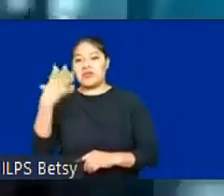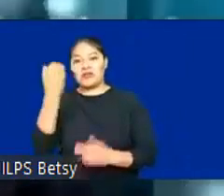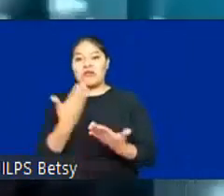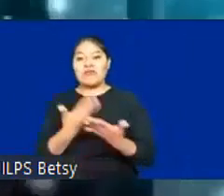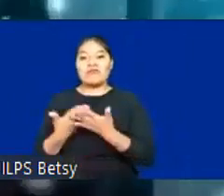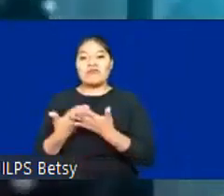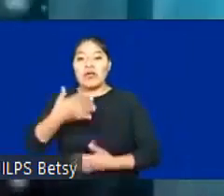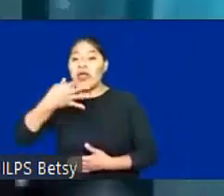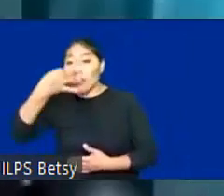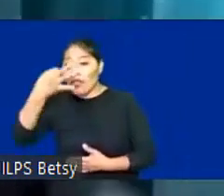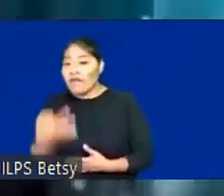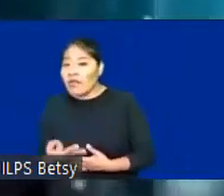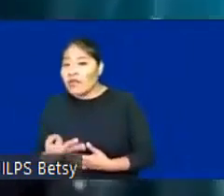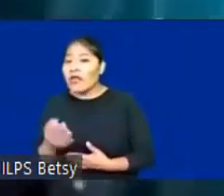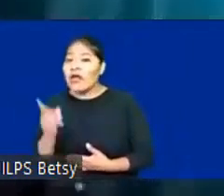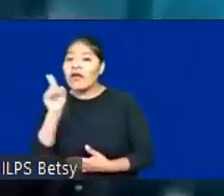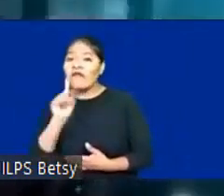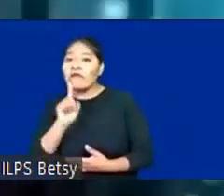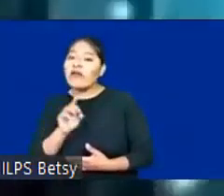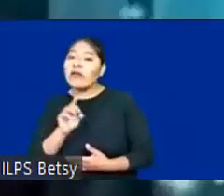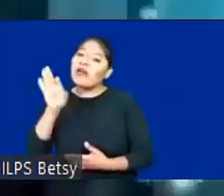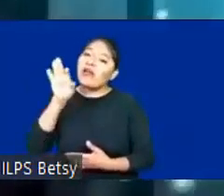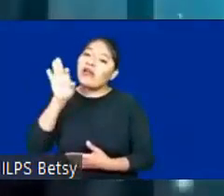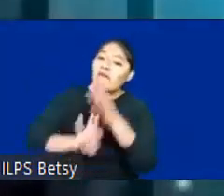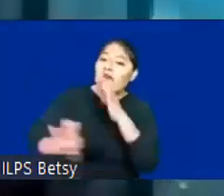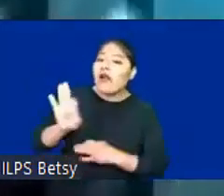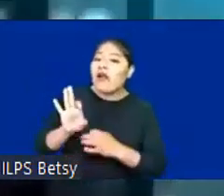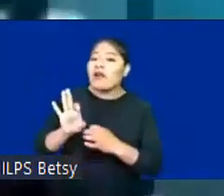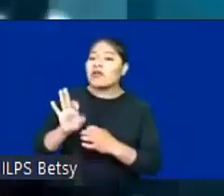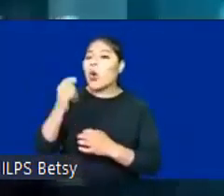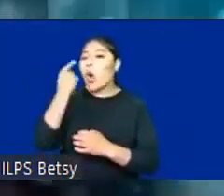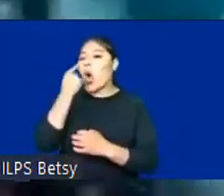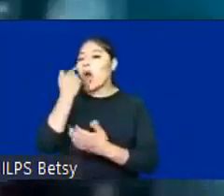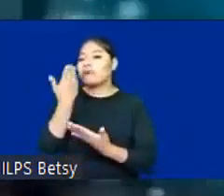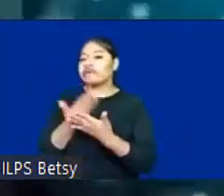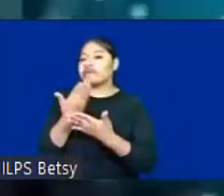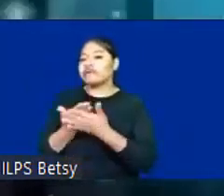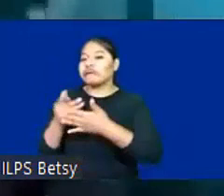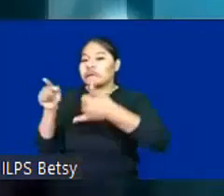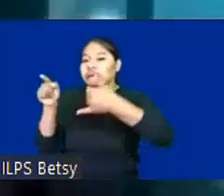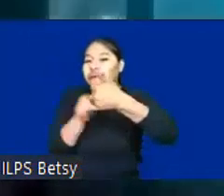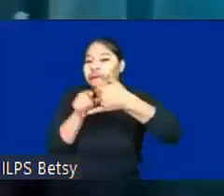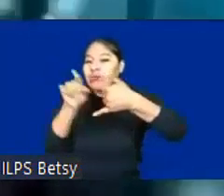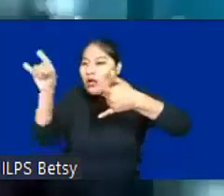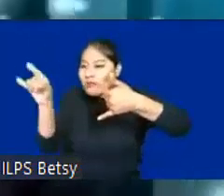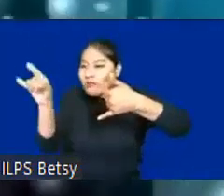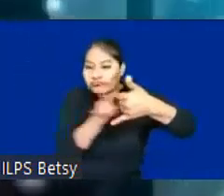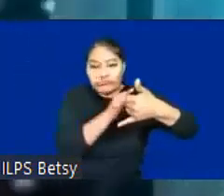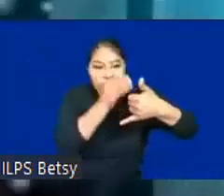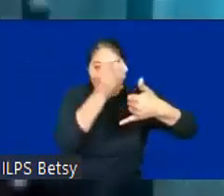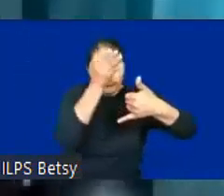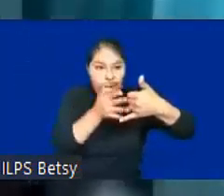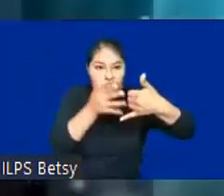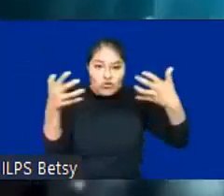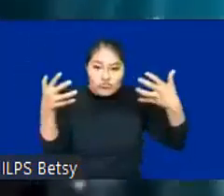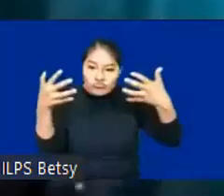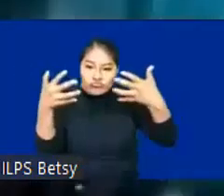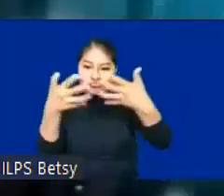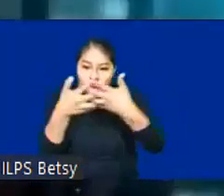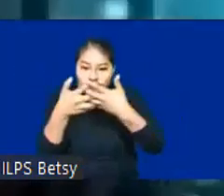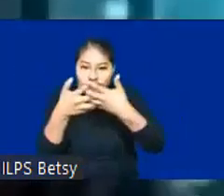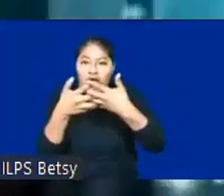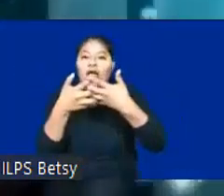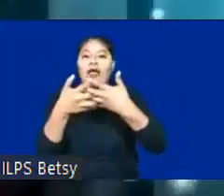poder visualizar en formato digital el mismo documento, y al compararlo va a poder validar la autenticidad del